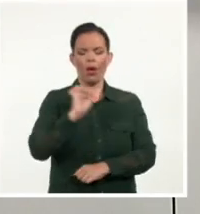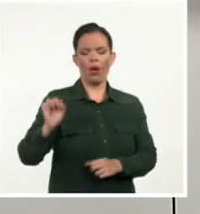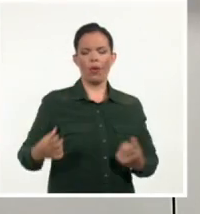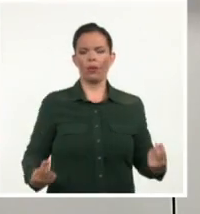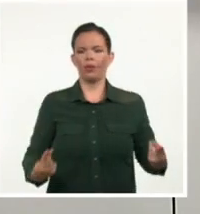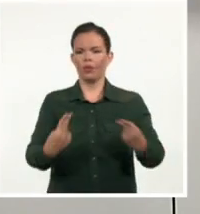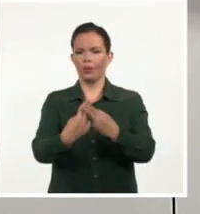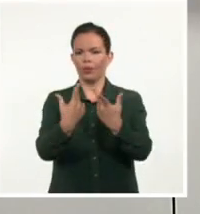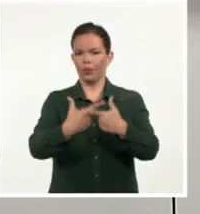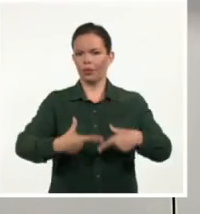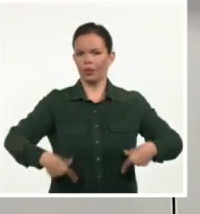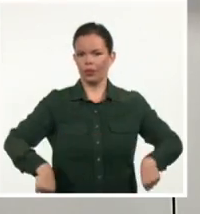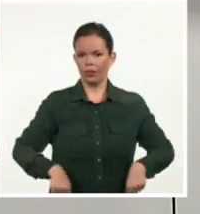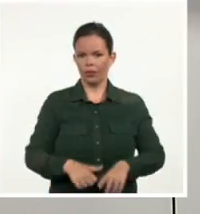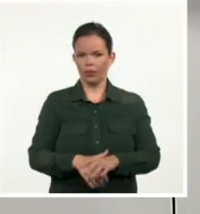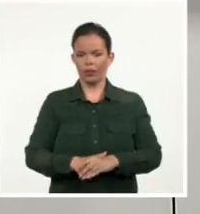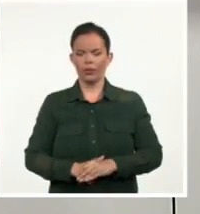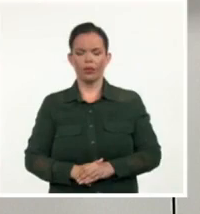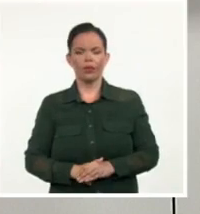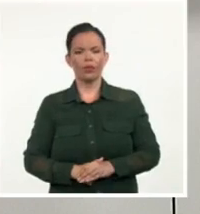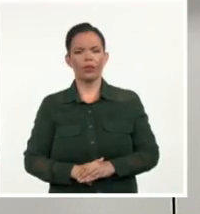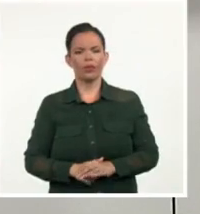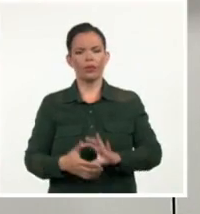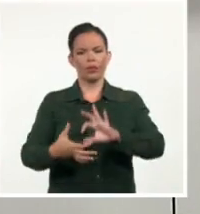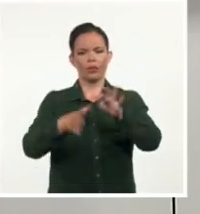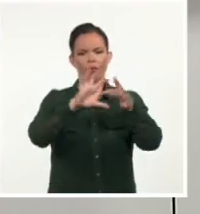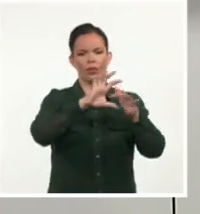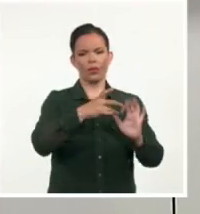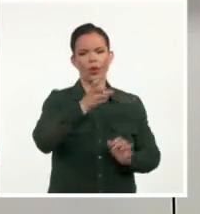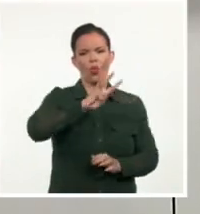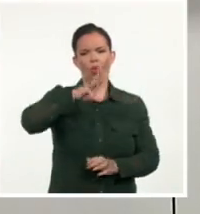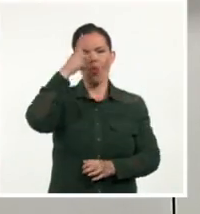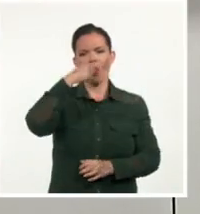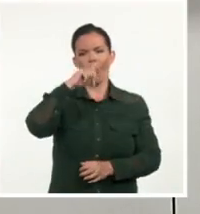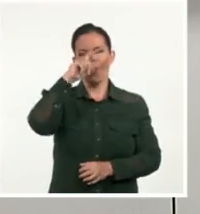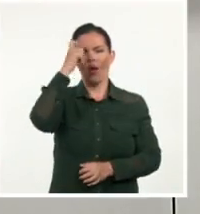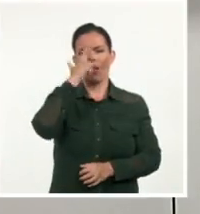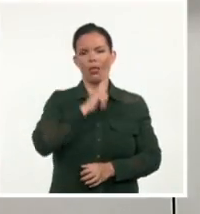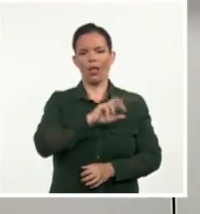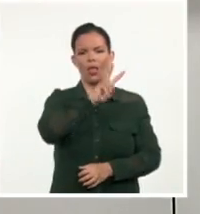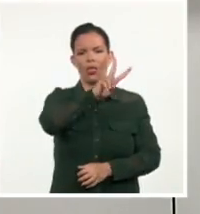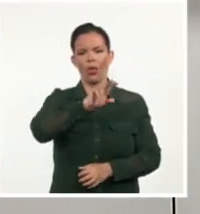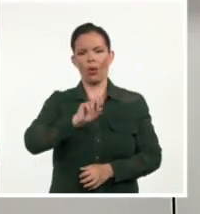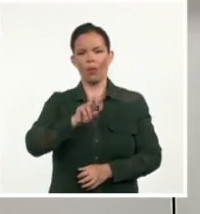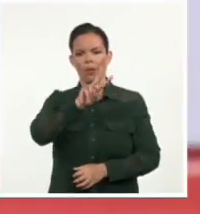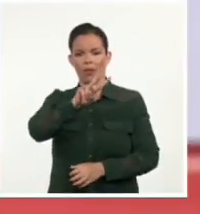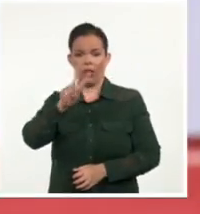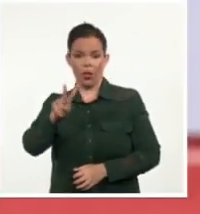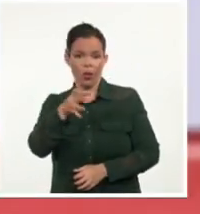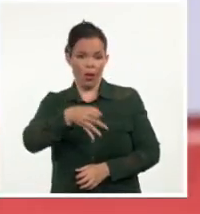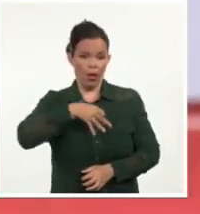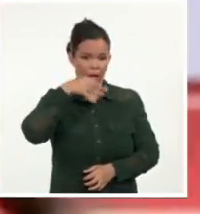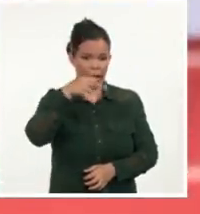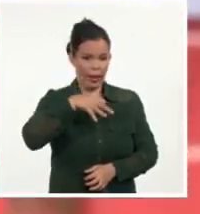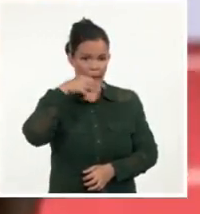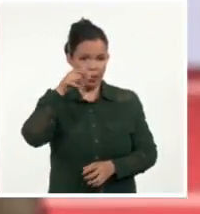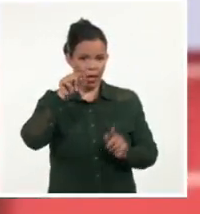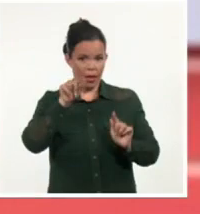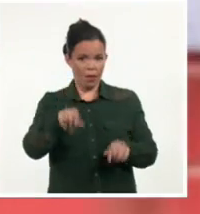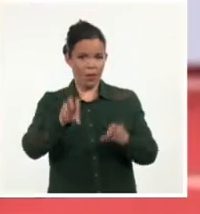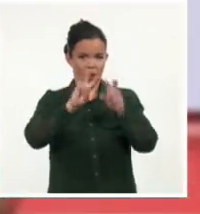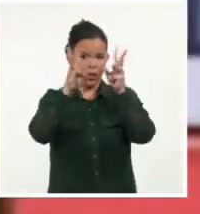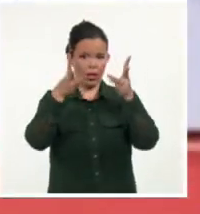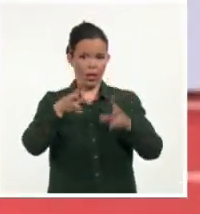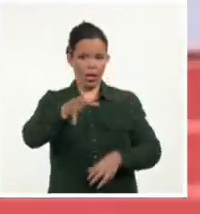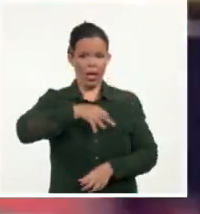liga del diamante wanda 2022 pactada para los días 7 y 8 de septiembre en zúrich de acuerdo con el portal hits puntos ee uu lázaro